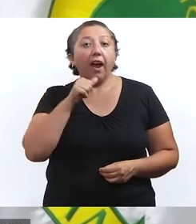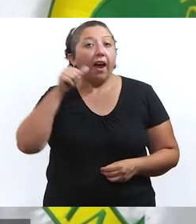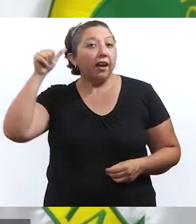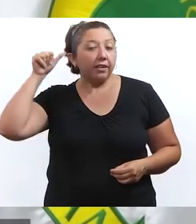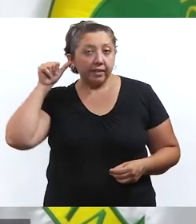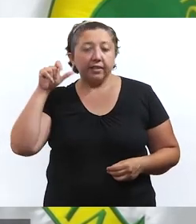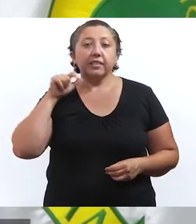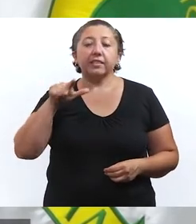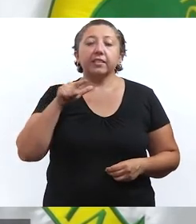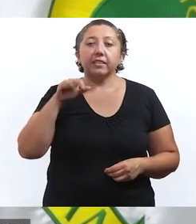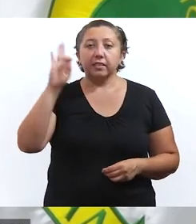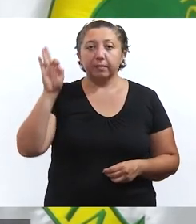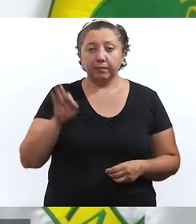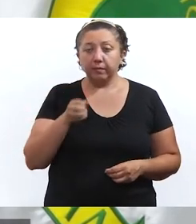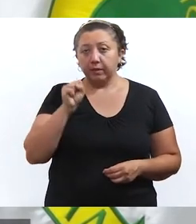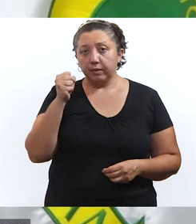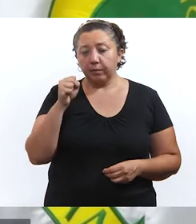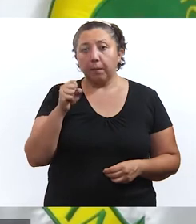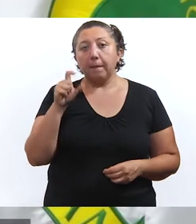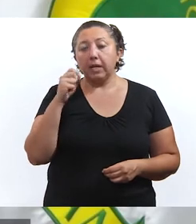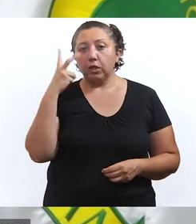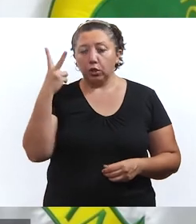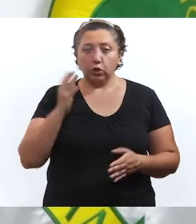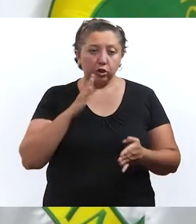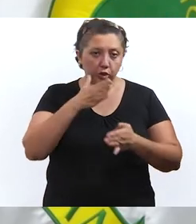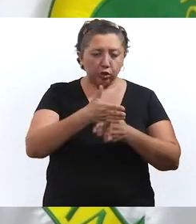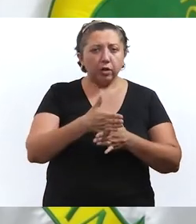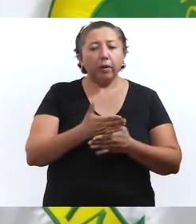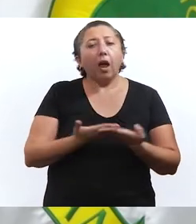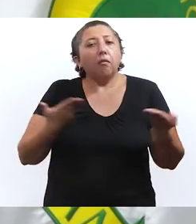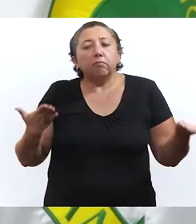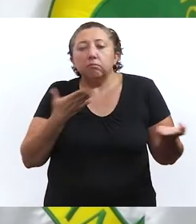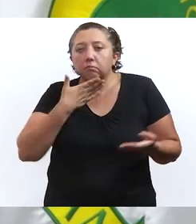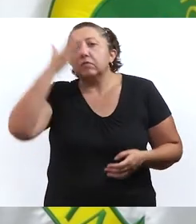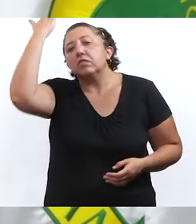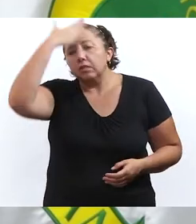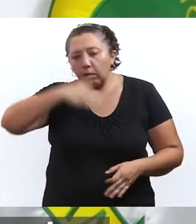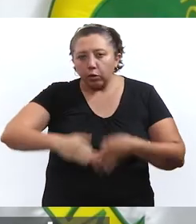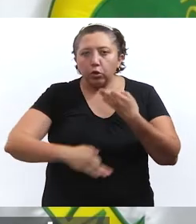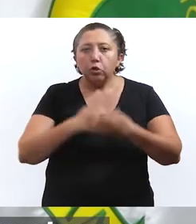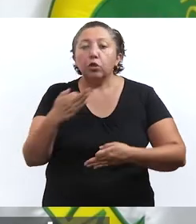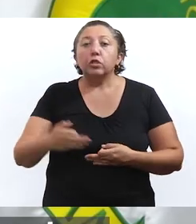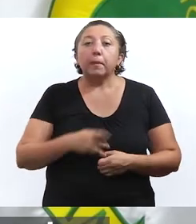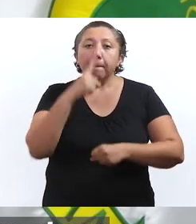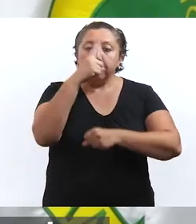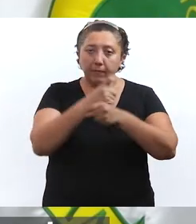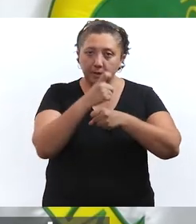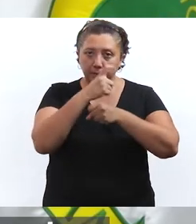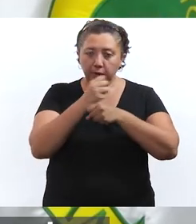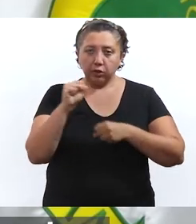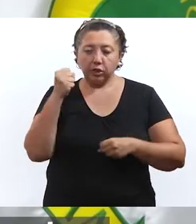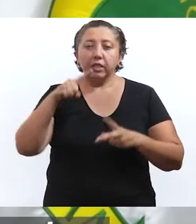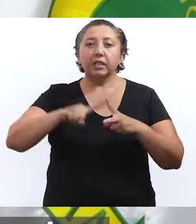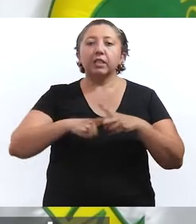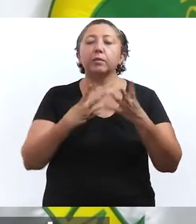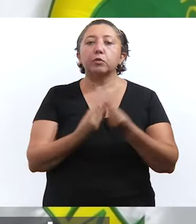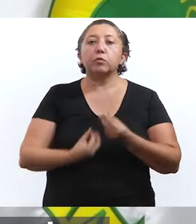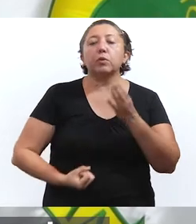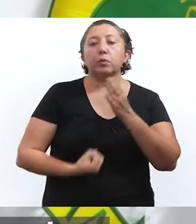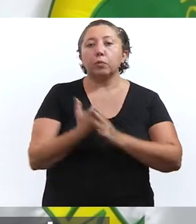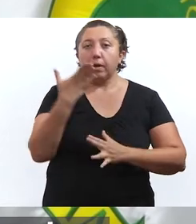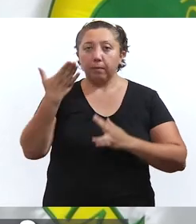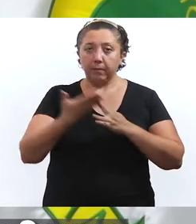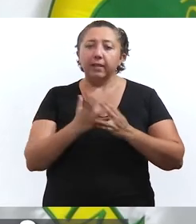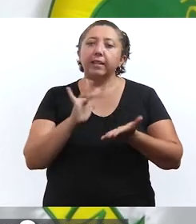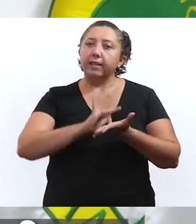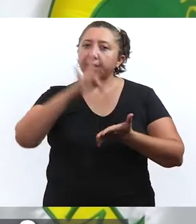ayer 17 de septiembre fueron 22 ingresos. Ahora bien, como todos saben, a partir del 1 de septiembre iniciamos una nueva